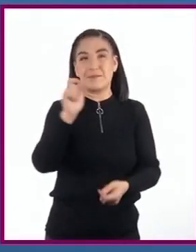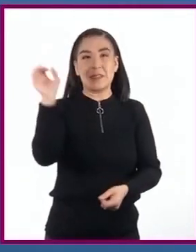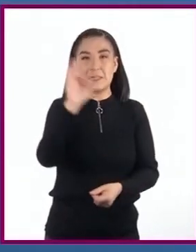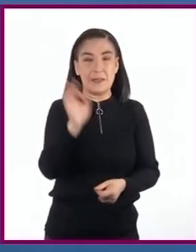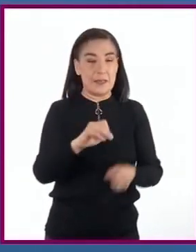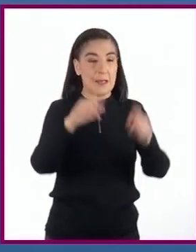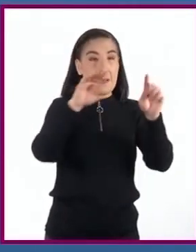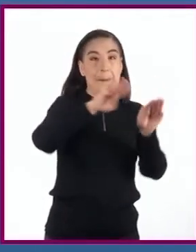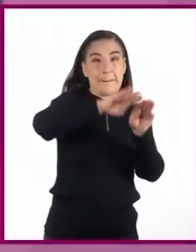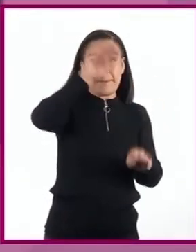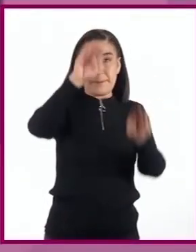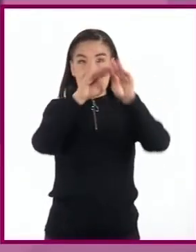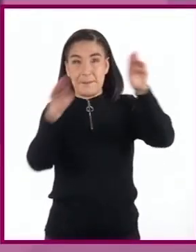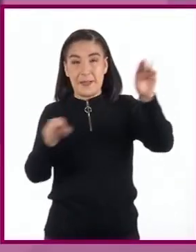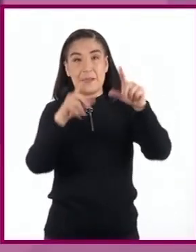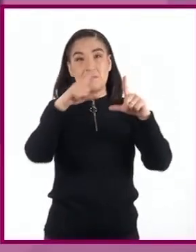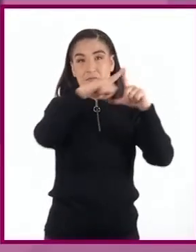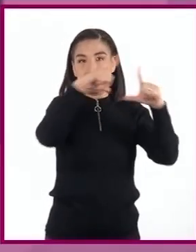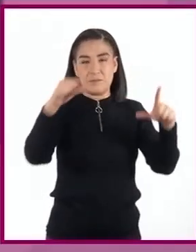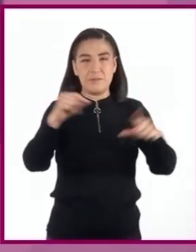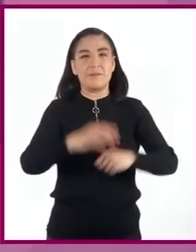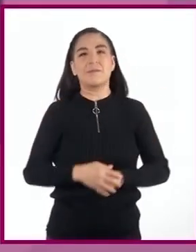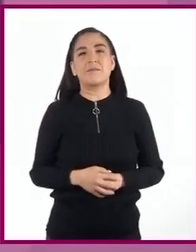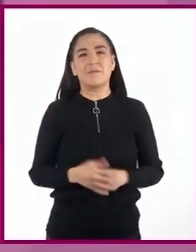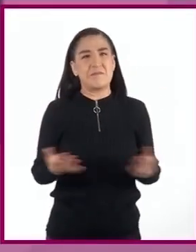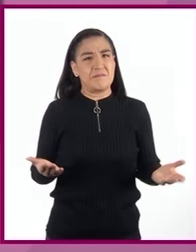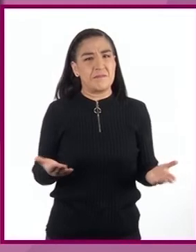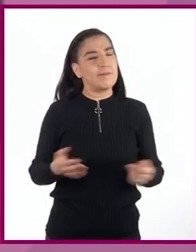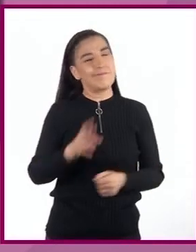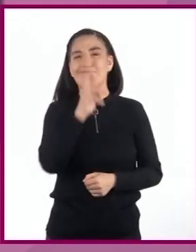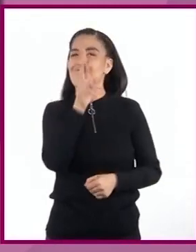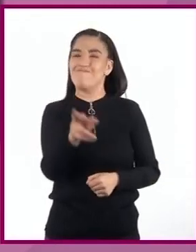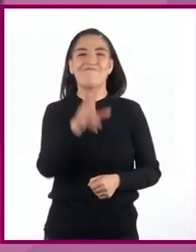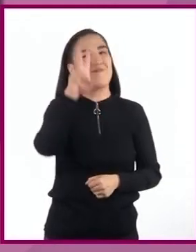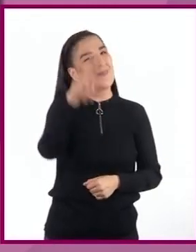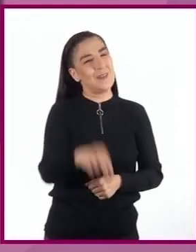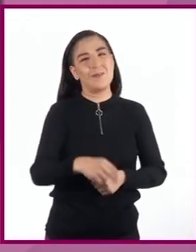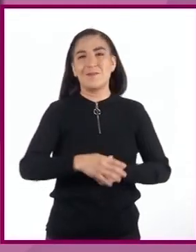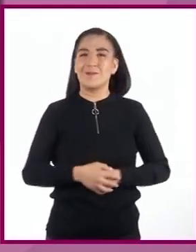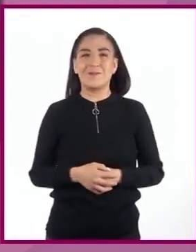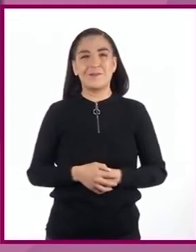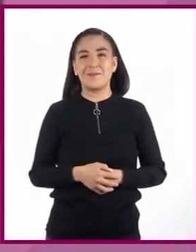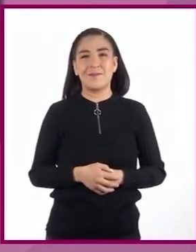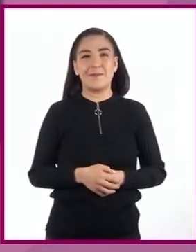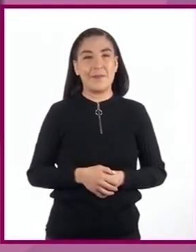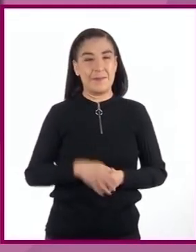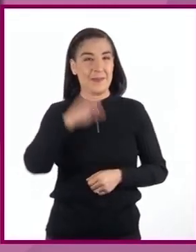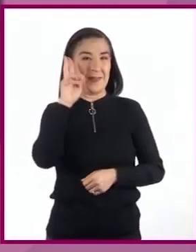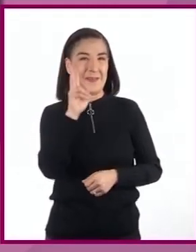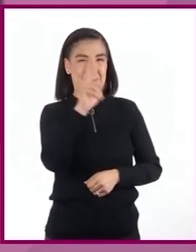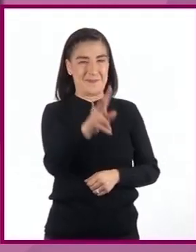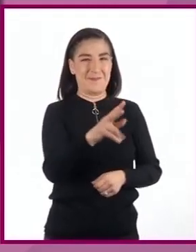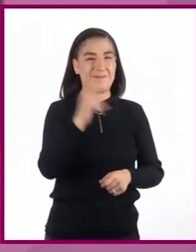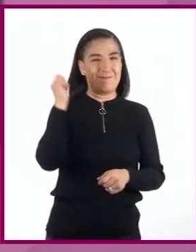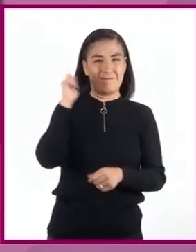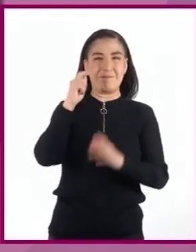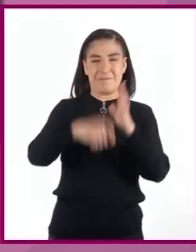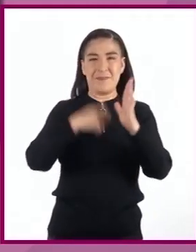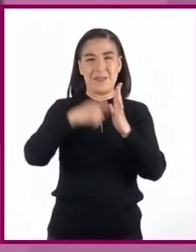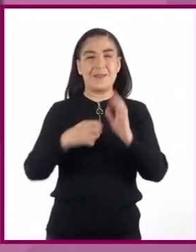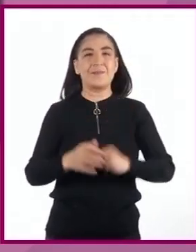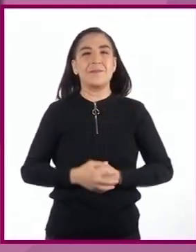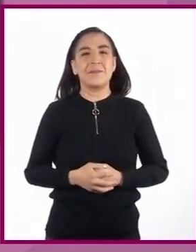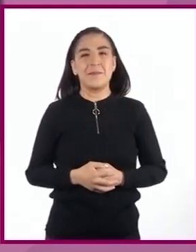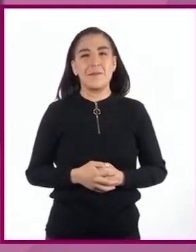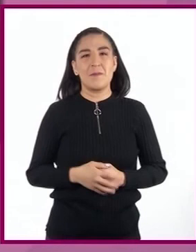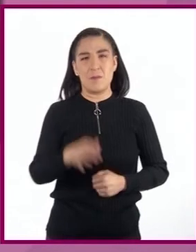tres ángulos de un triángulo? La respuesta es no. Como podemos observar en el video, se